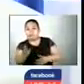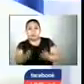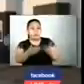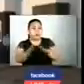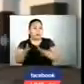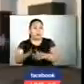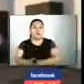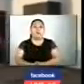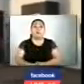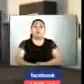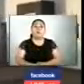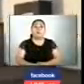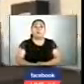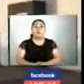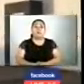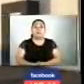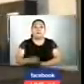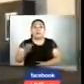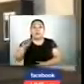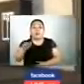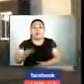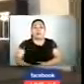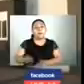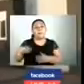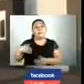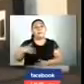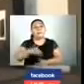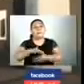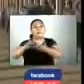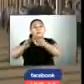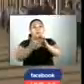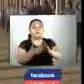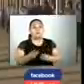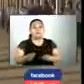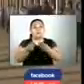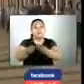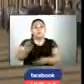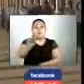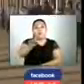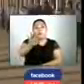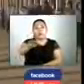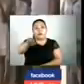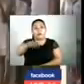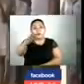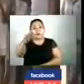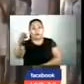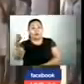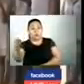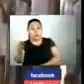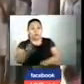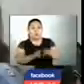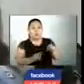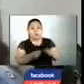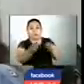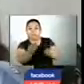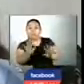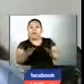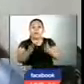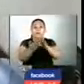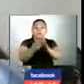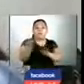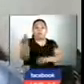infraestructura. Por su parte, el Ministerio de Vivienda asignará 15 millones de dólares para la construcción de vivienda de interés social.